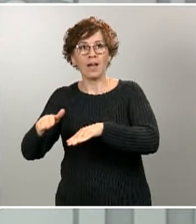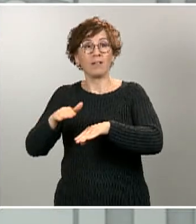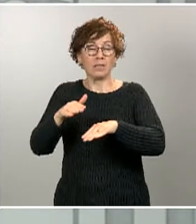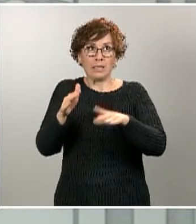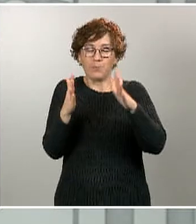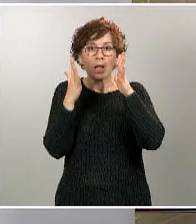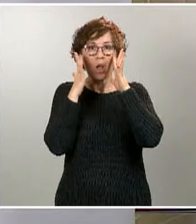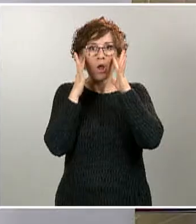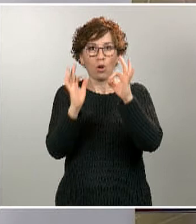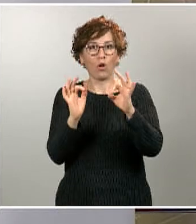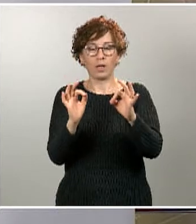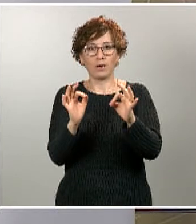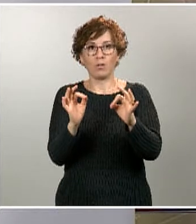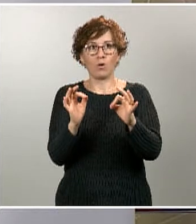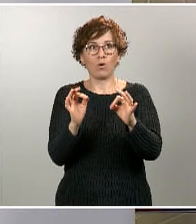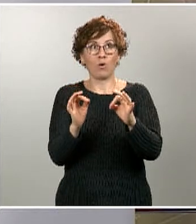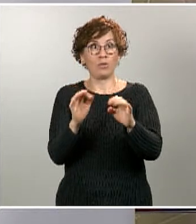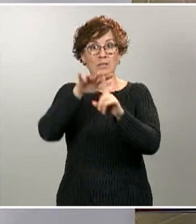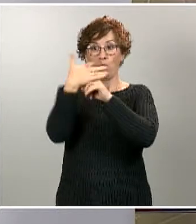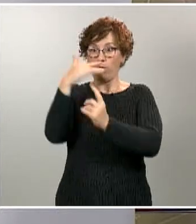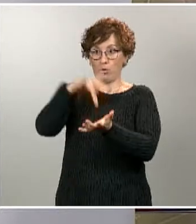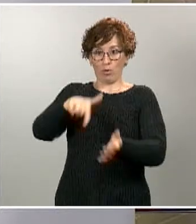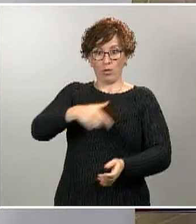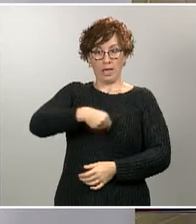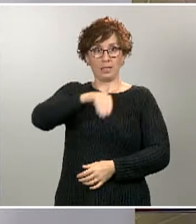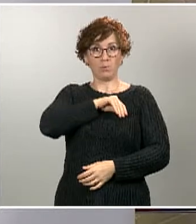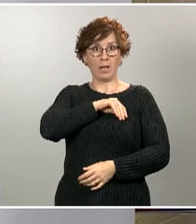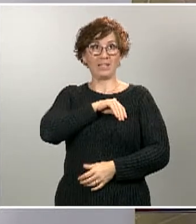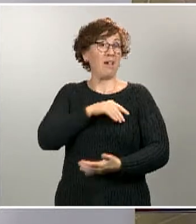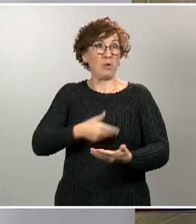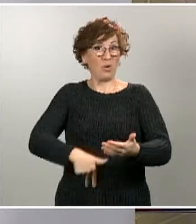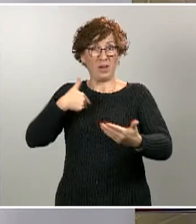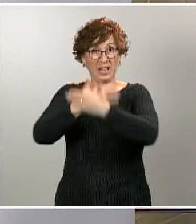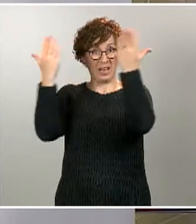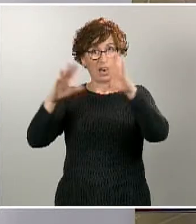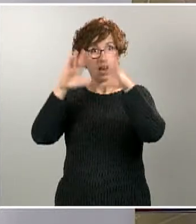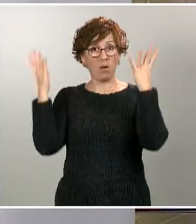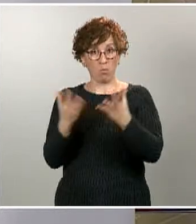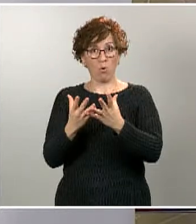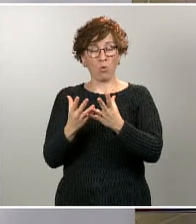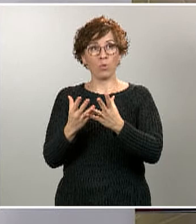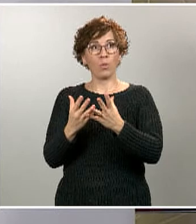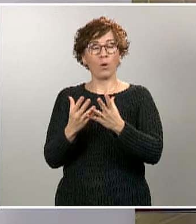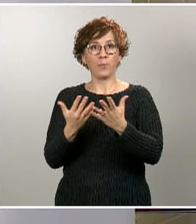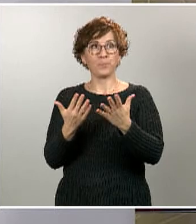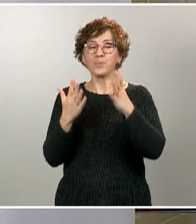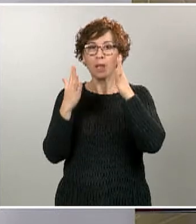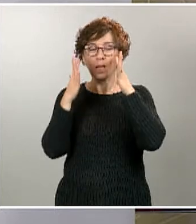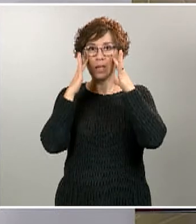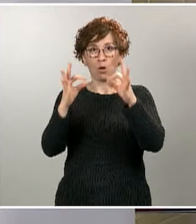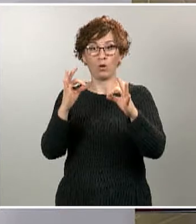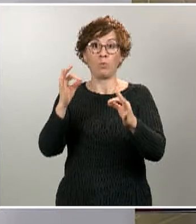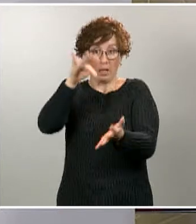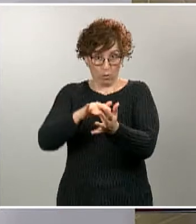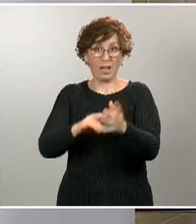y le ha ocurrido a este país y al conjunto del mundo, venimos de una crisis económica, inmediatamente después de esta crisis económica, cuando